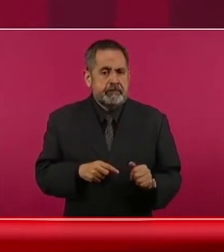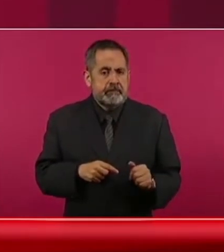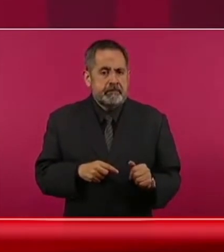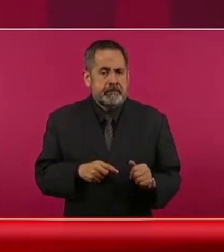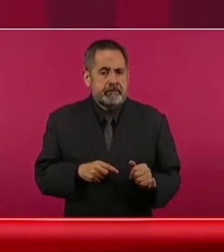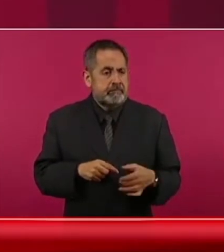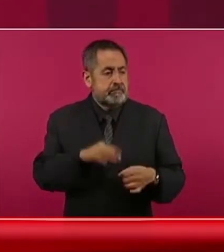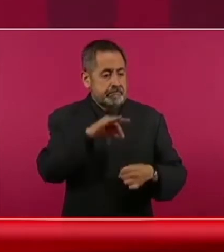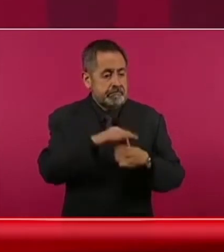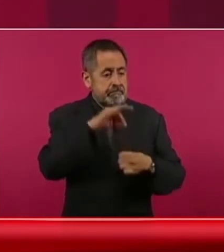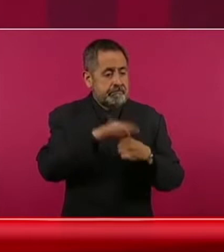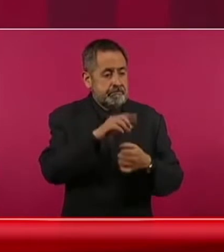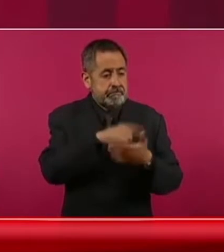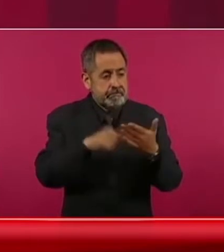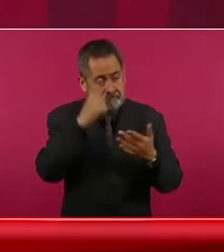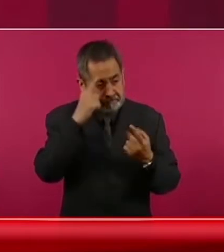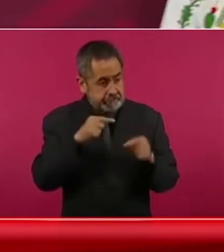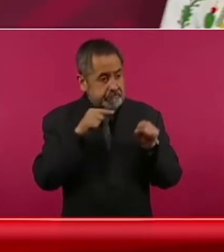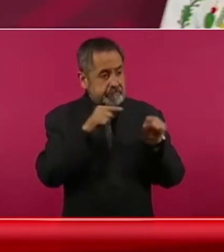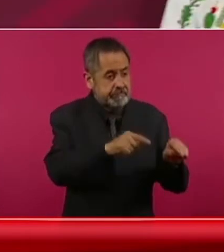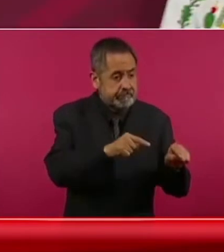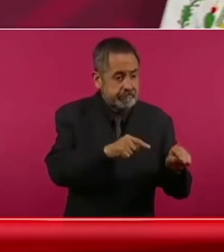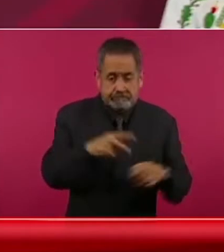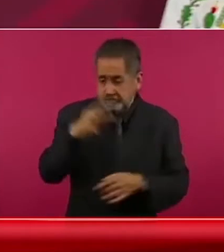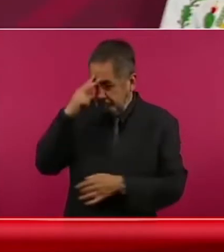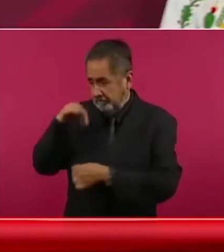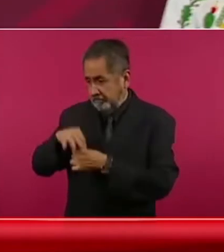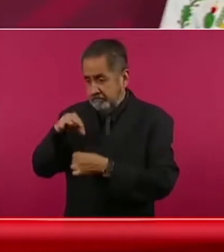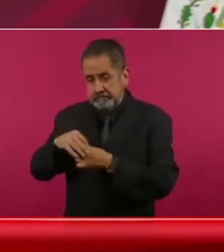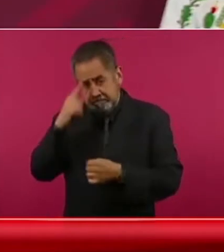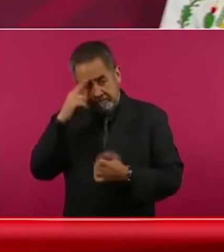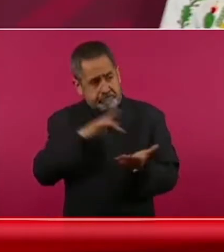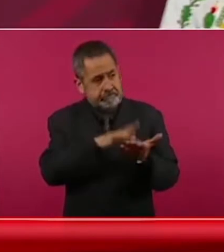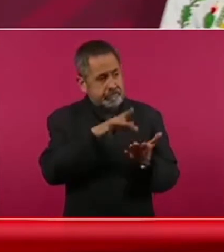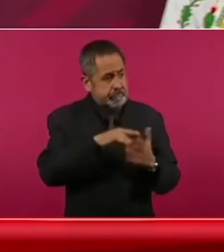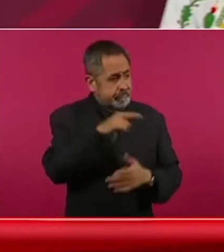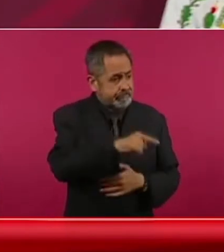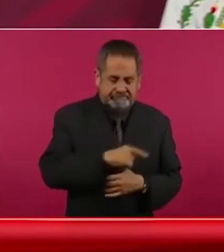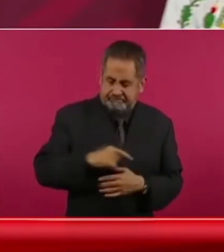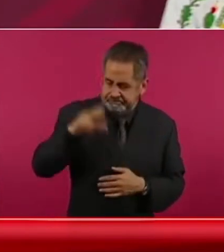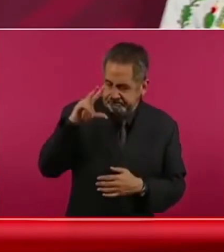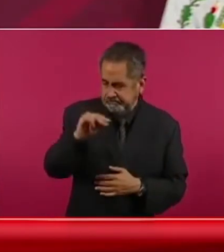recibir voto de mexicanos,